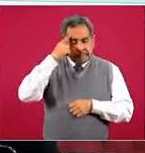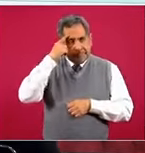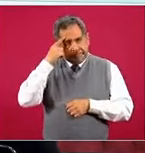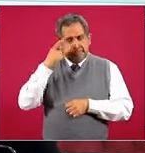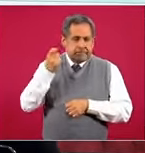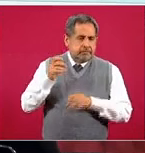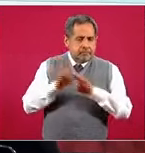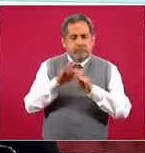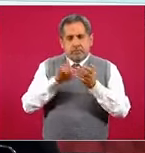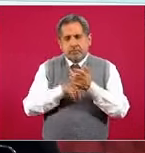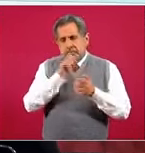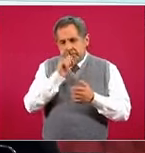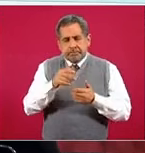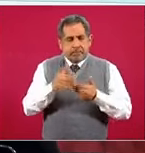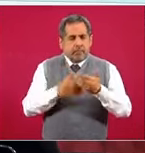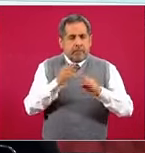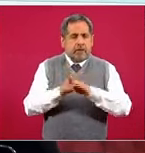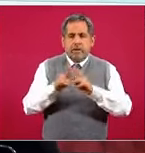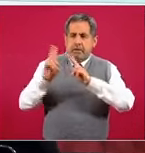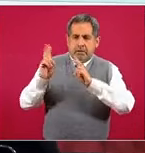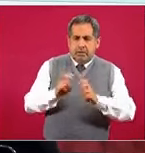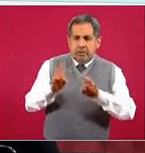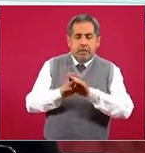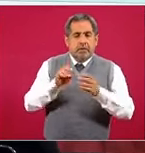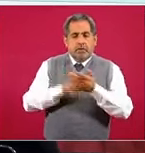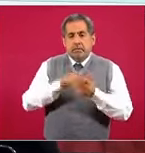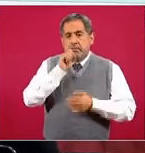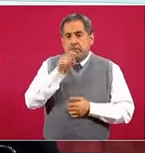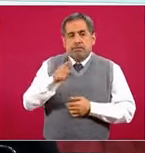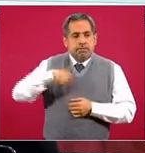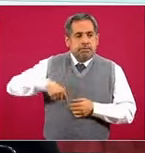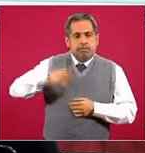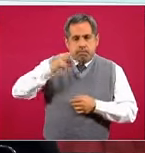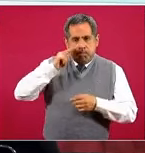datos y también se pueden descargar. Entonces aquí lo que estamos